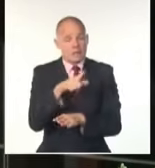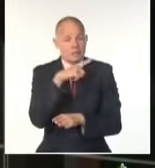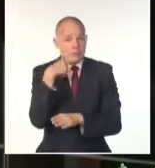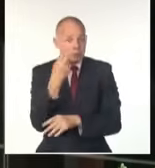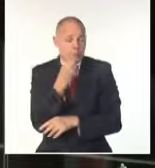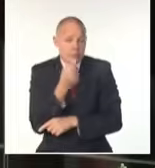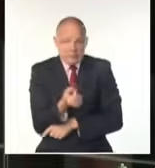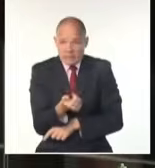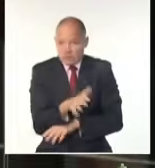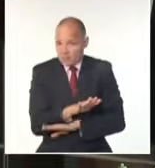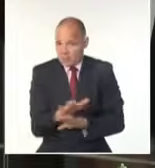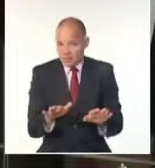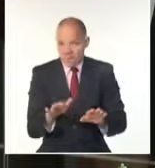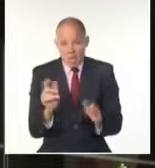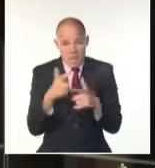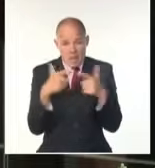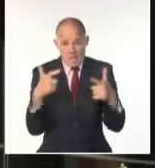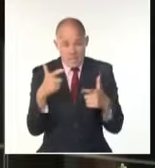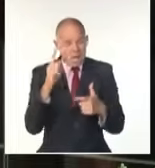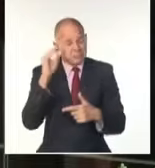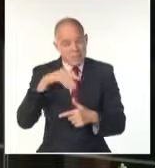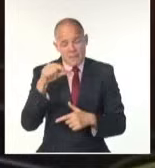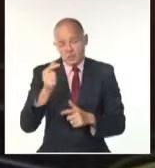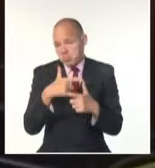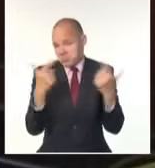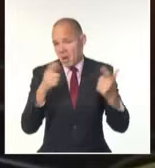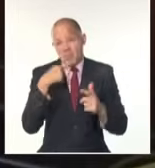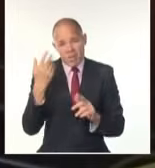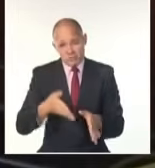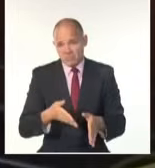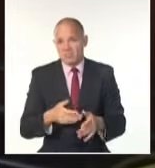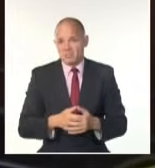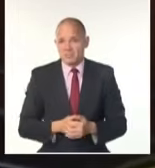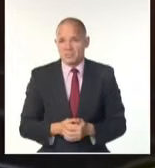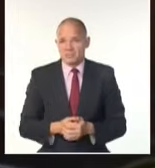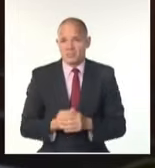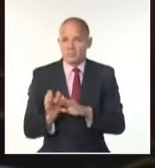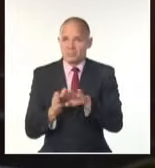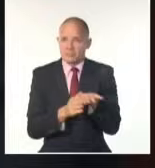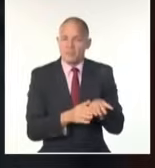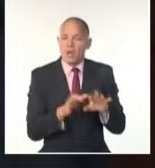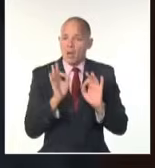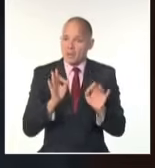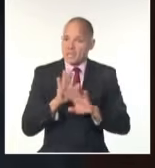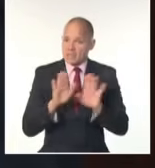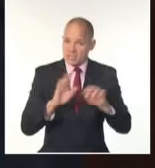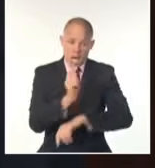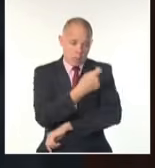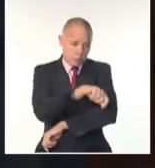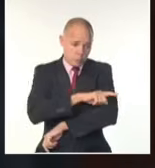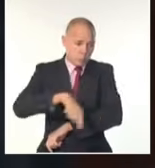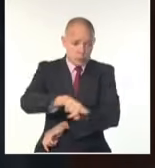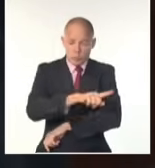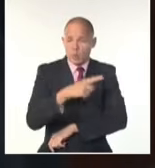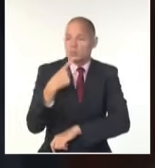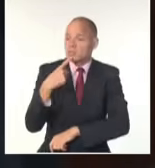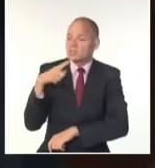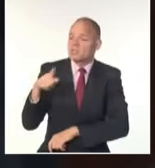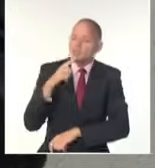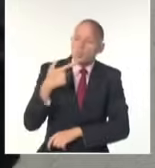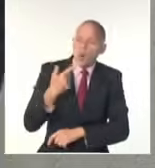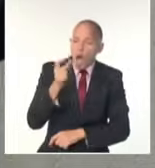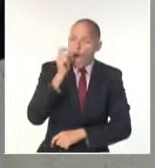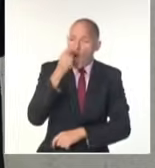en la mayoría de los casos, no tiene un final feliz, como ellos normalmente suelen pensar. En nombre del pueblo de Cuba, el tribunal determinó sobre el principal